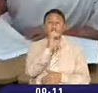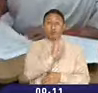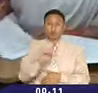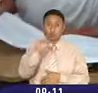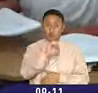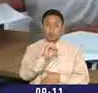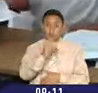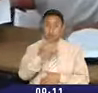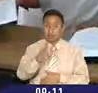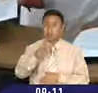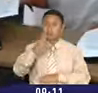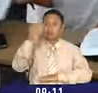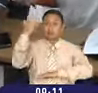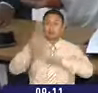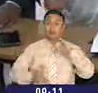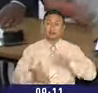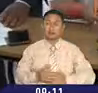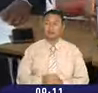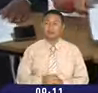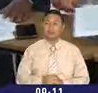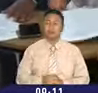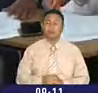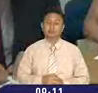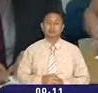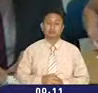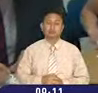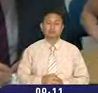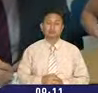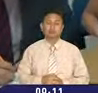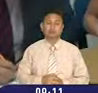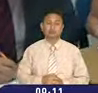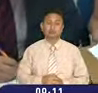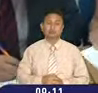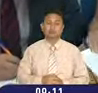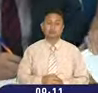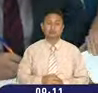plazo donde concluiría el proceso de diálogo, informó Mauricio Sánchez.